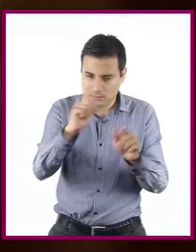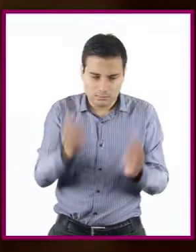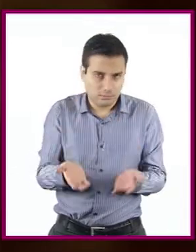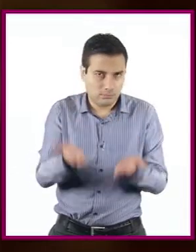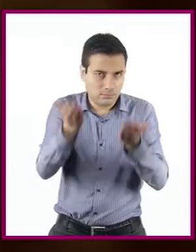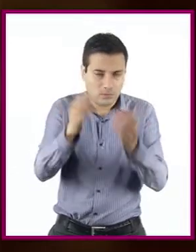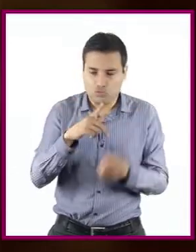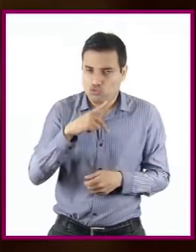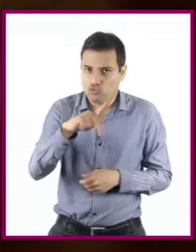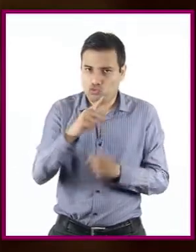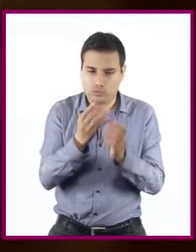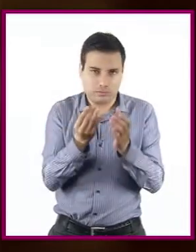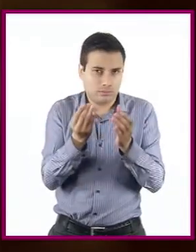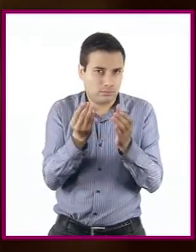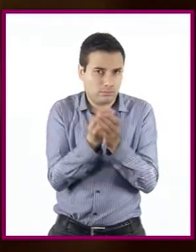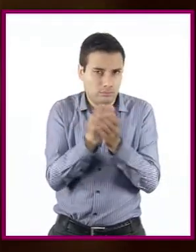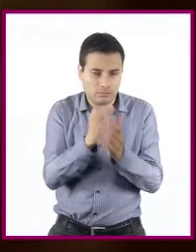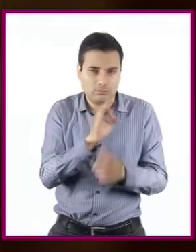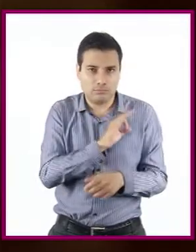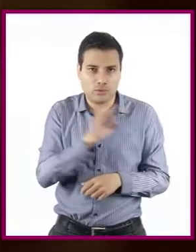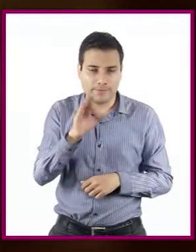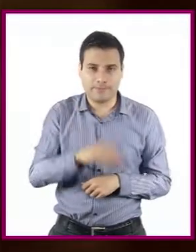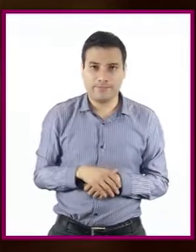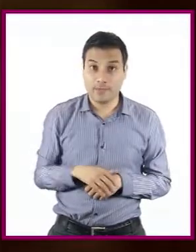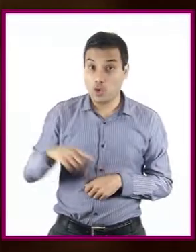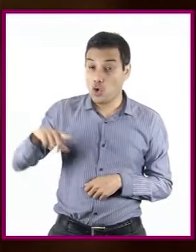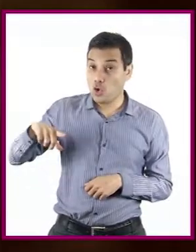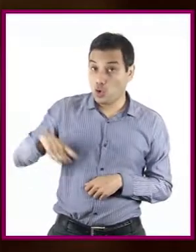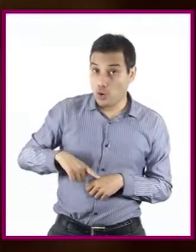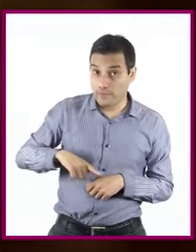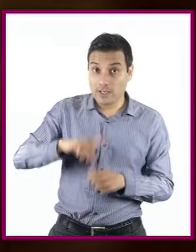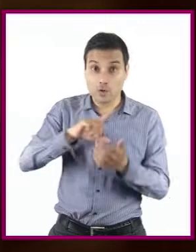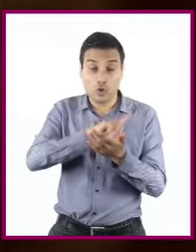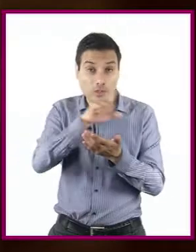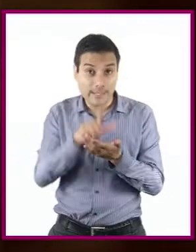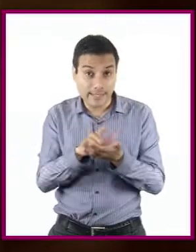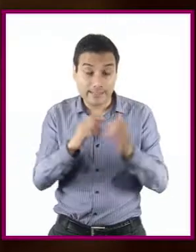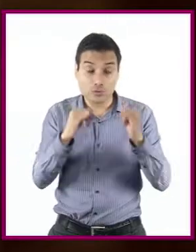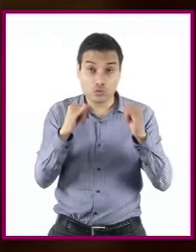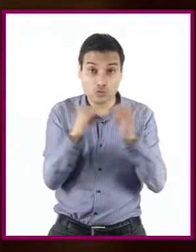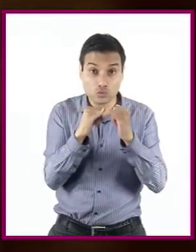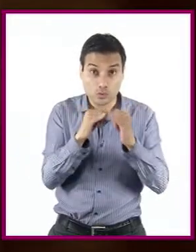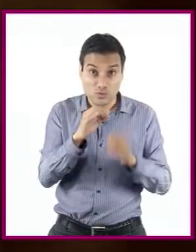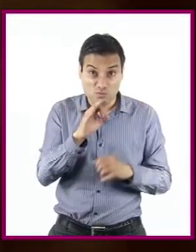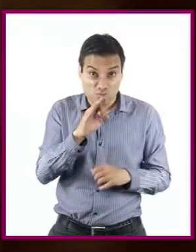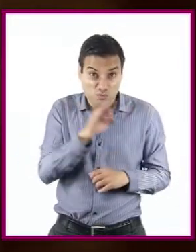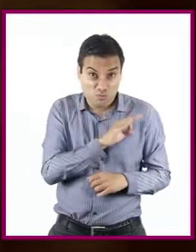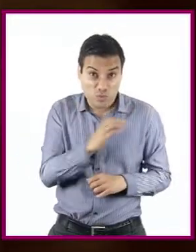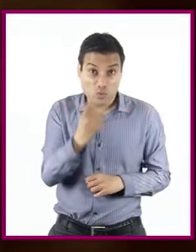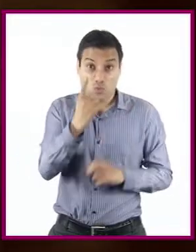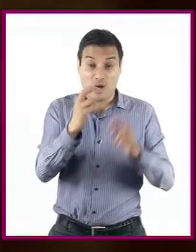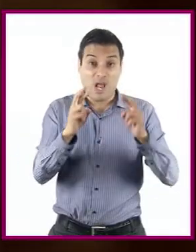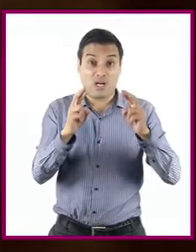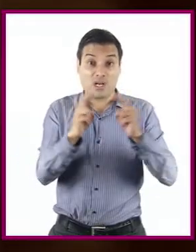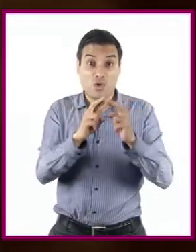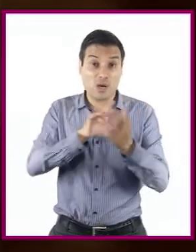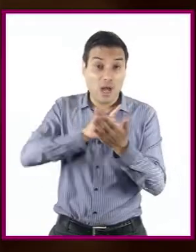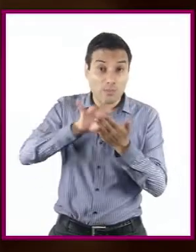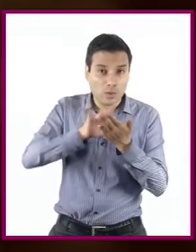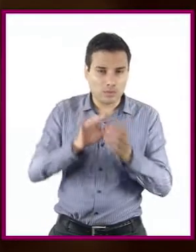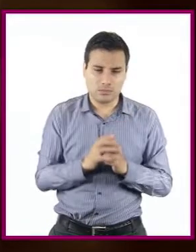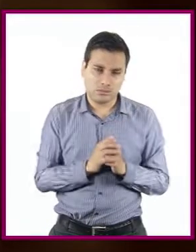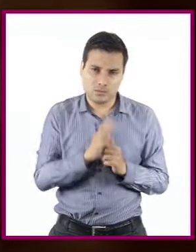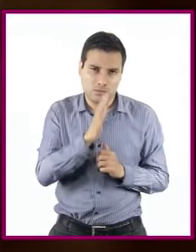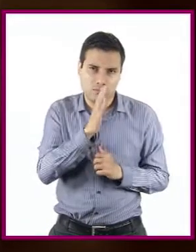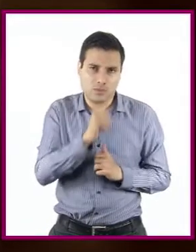e íntimo de las personas. Pero los gobiernos, las leyes, las instituciones no pueden abrazar ninguna de ellas en el ámbito